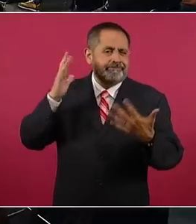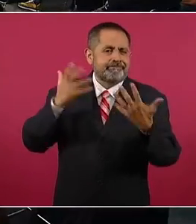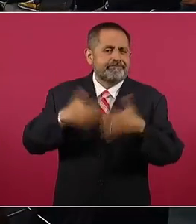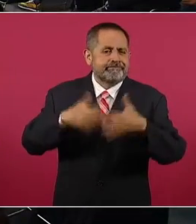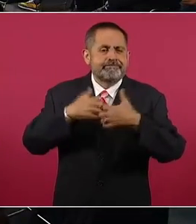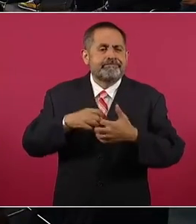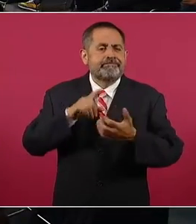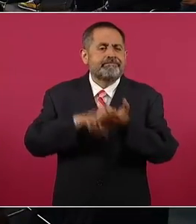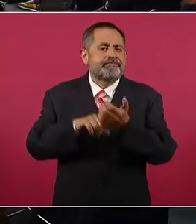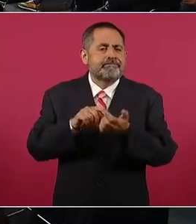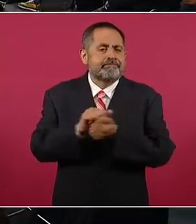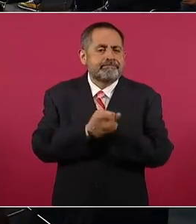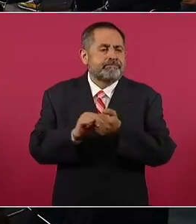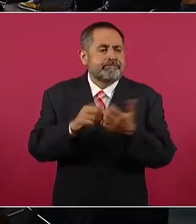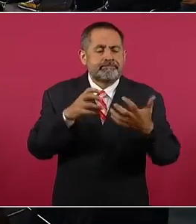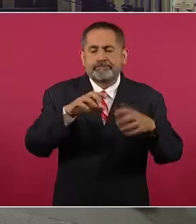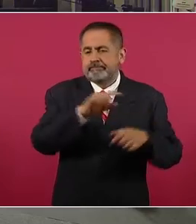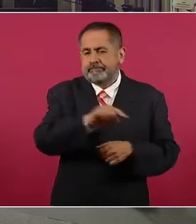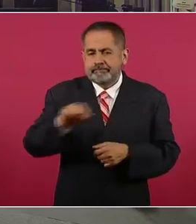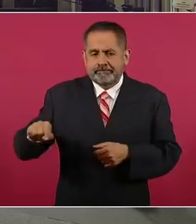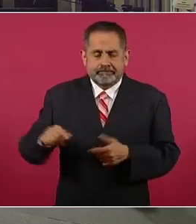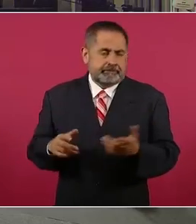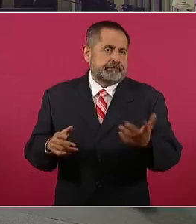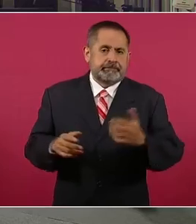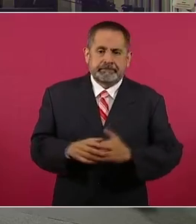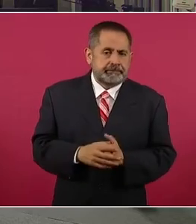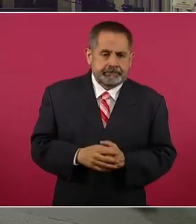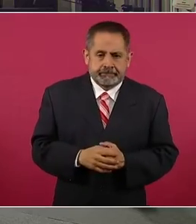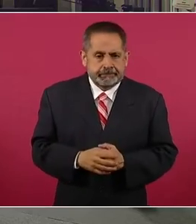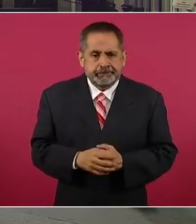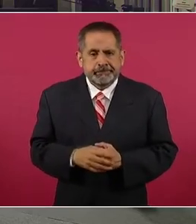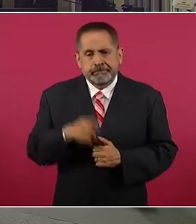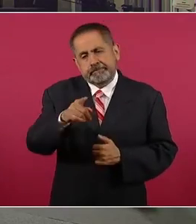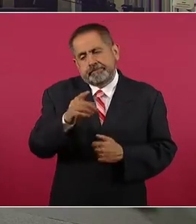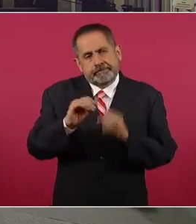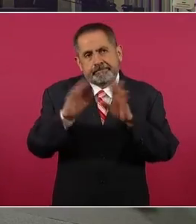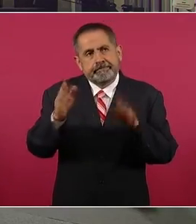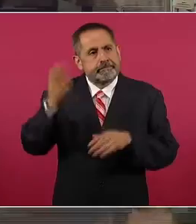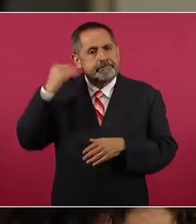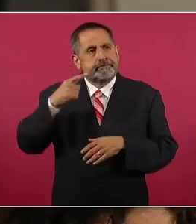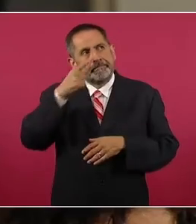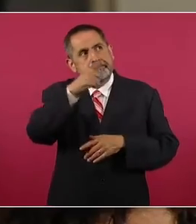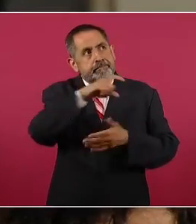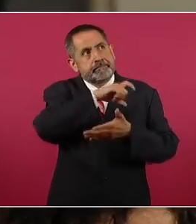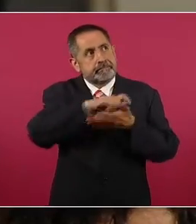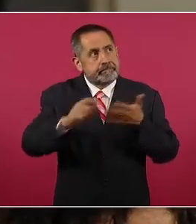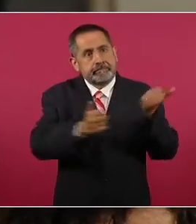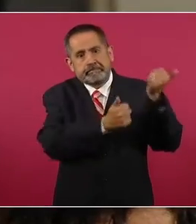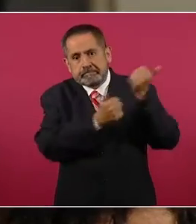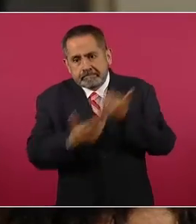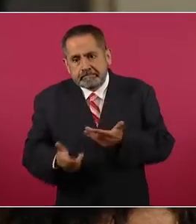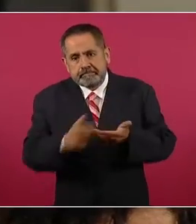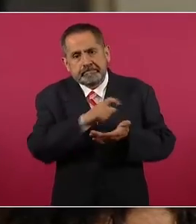de gasolina, y obviamente se tuvo que importar más